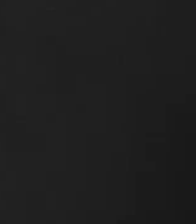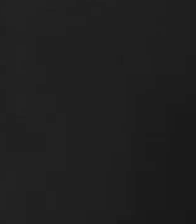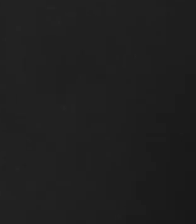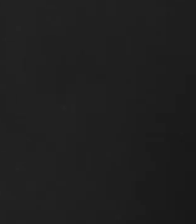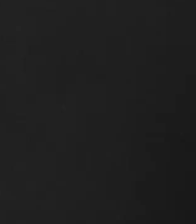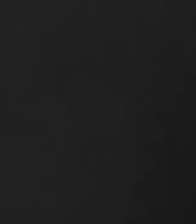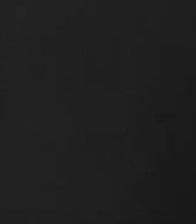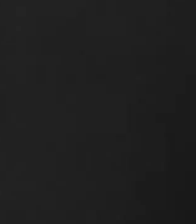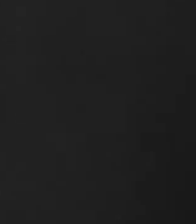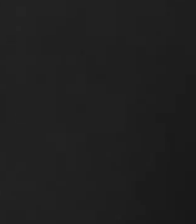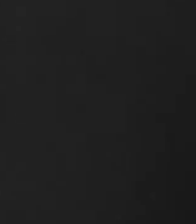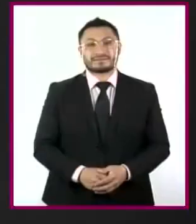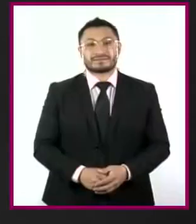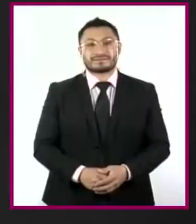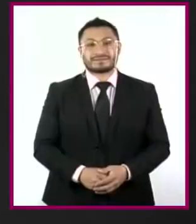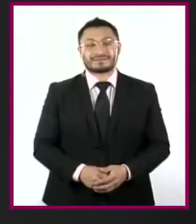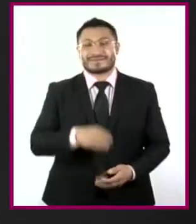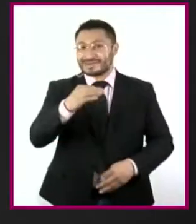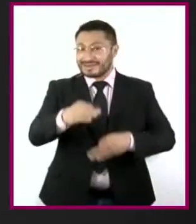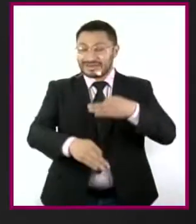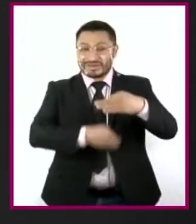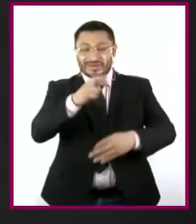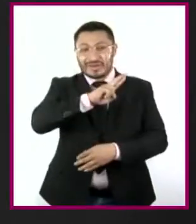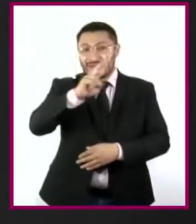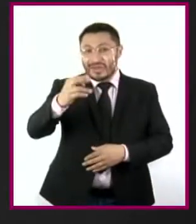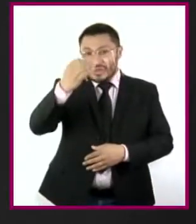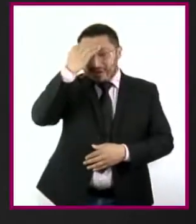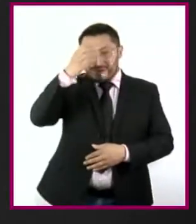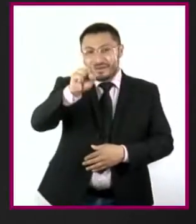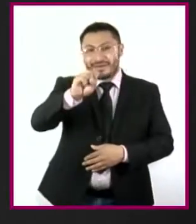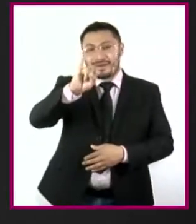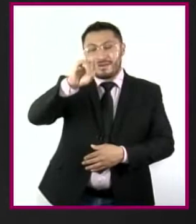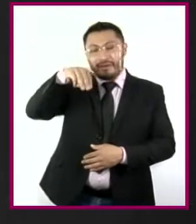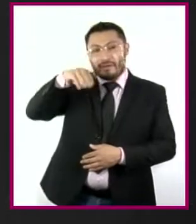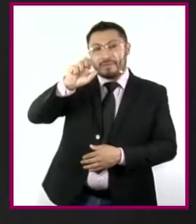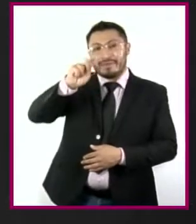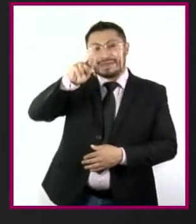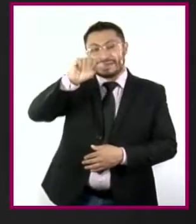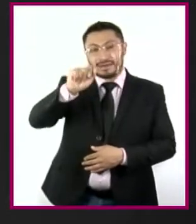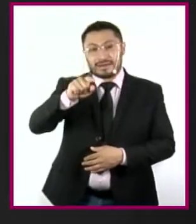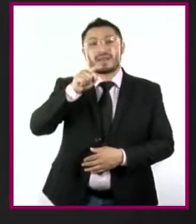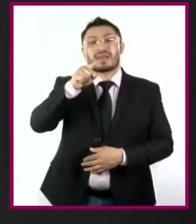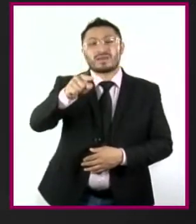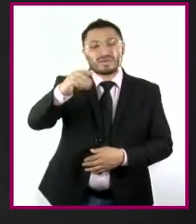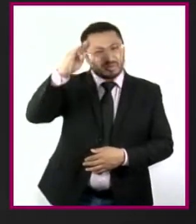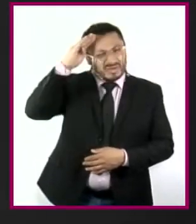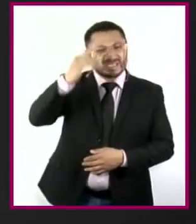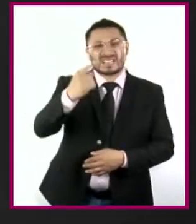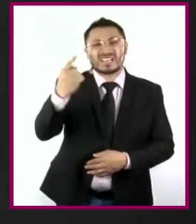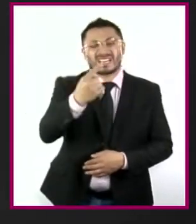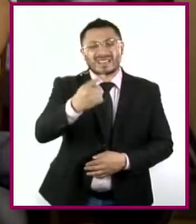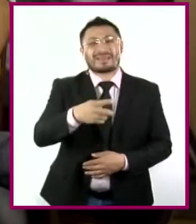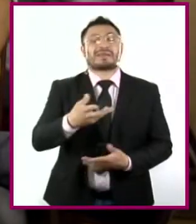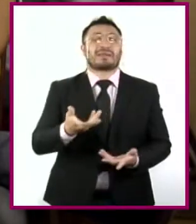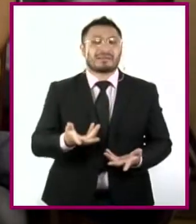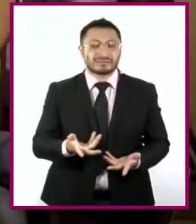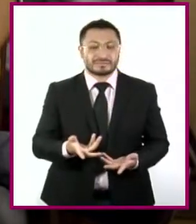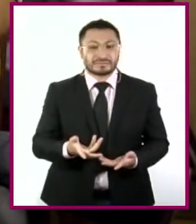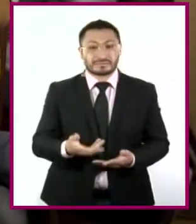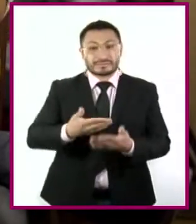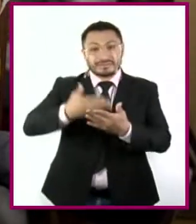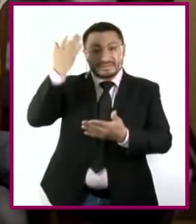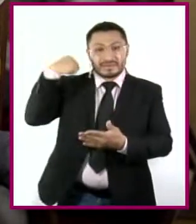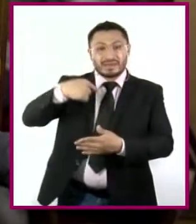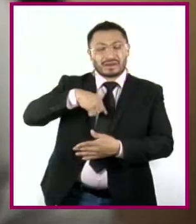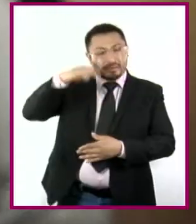De manera intuitiva, todos podemos reconocer lo que es la simetría. ¿En qué piensan ustedes cuando digo simetría? Yo antes pensaba como